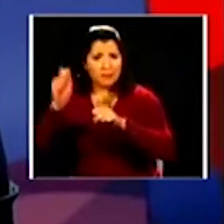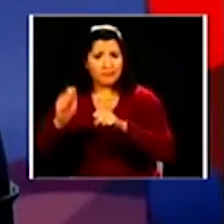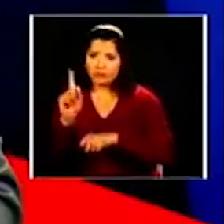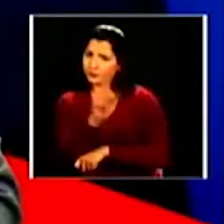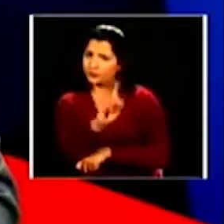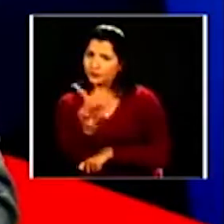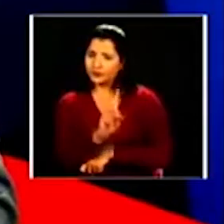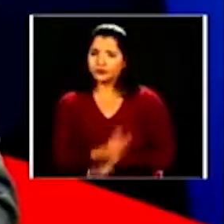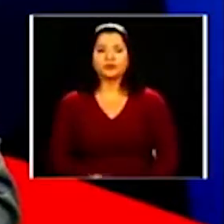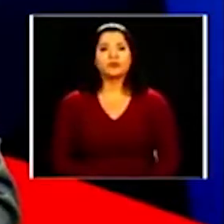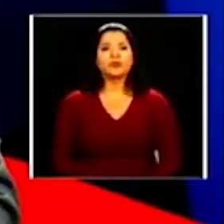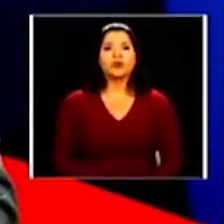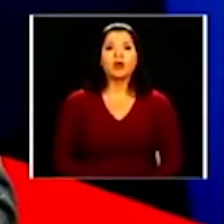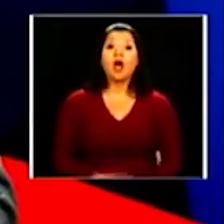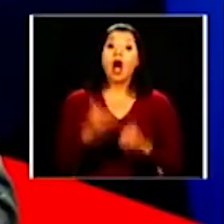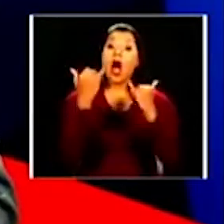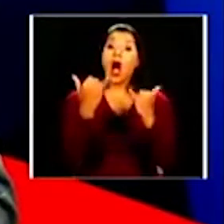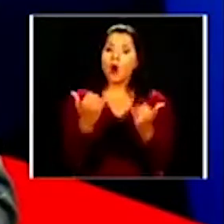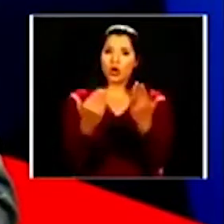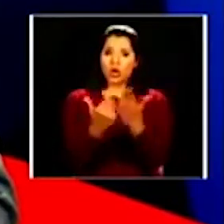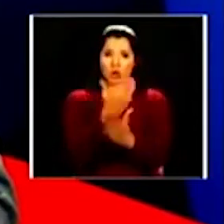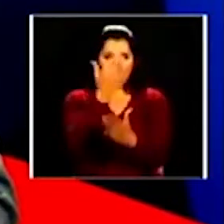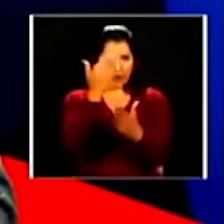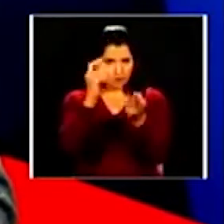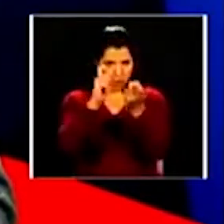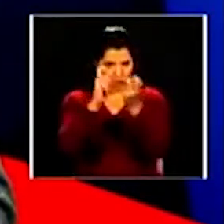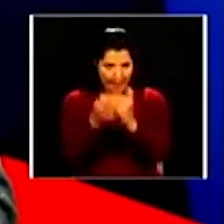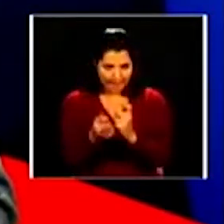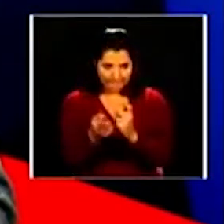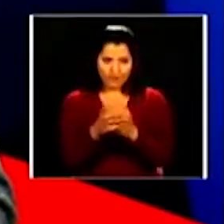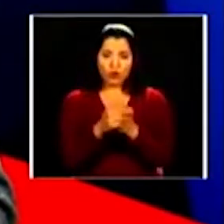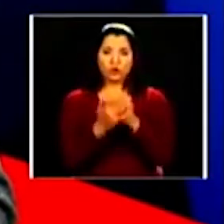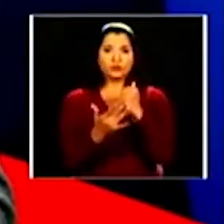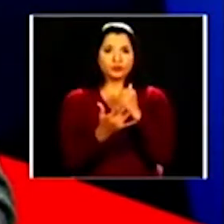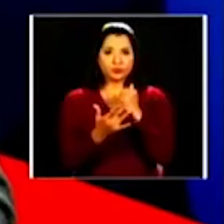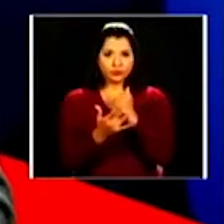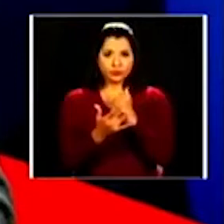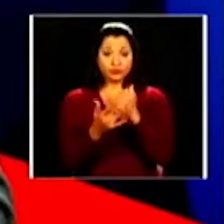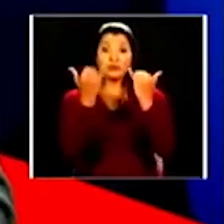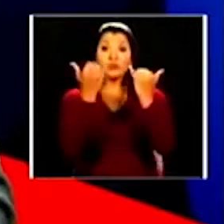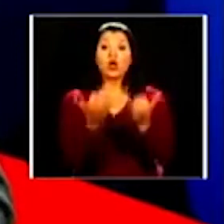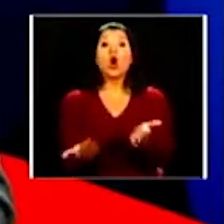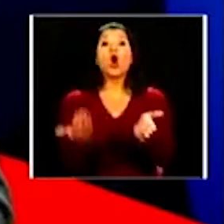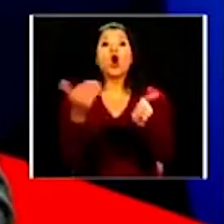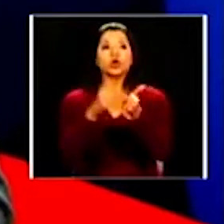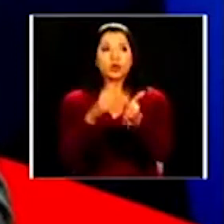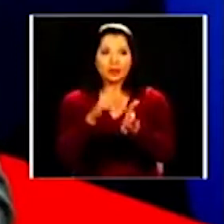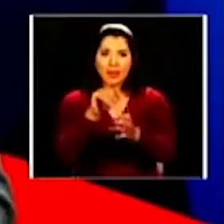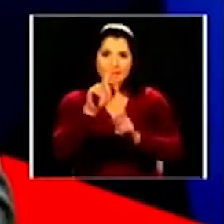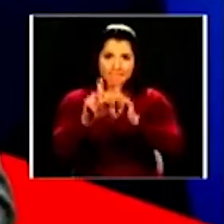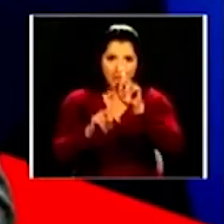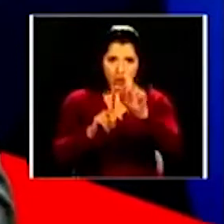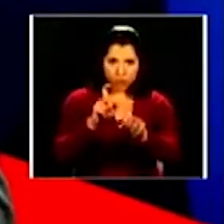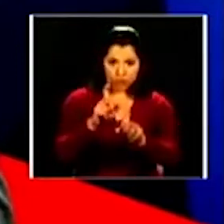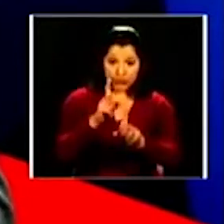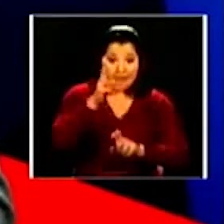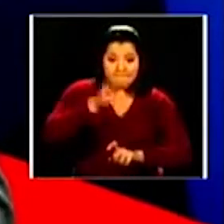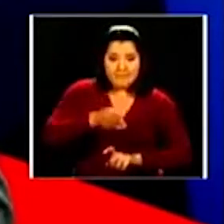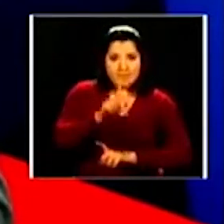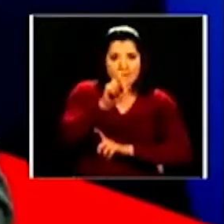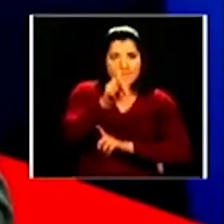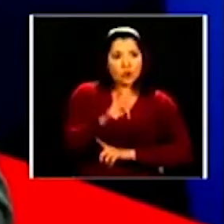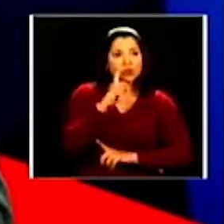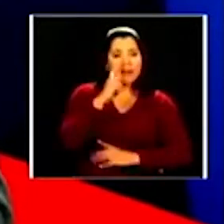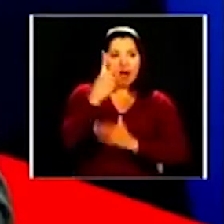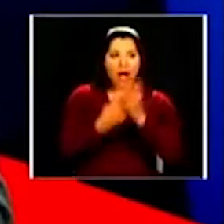Aquí vamos a hacer un nuevo cambio de dinámica. Vamos a volver a las preguntas generales de temas de problemáticas del